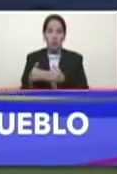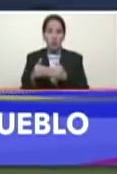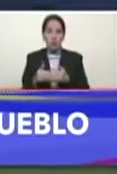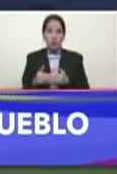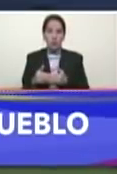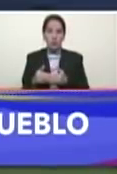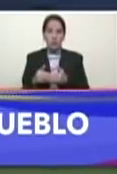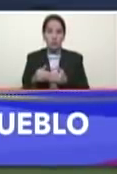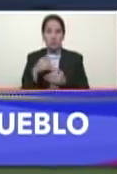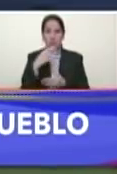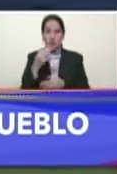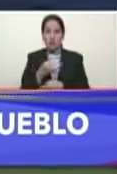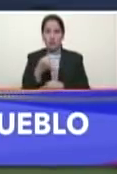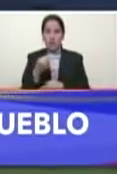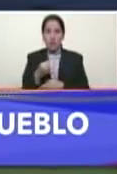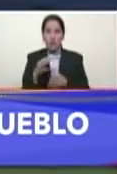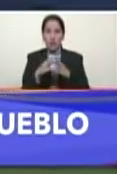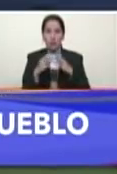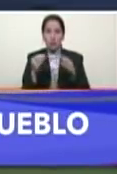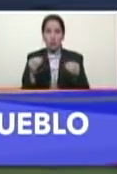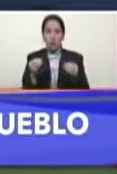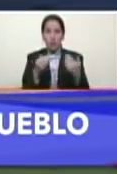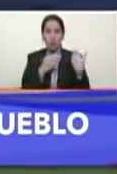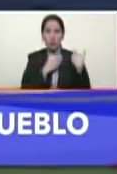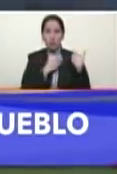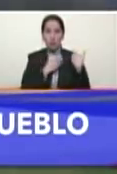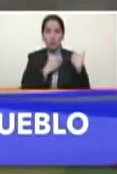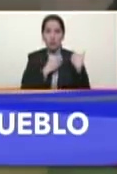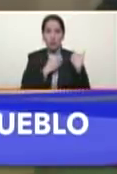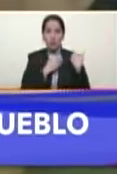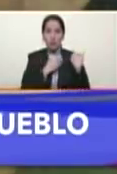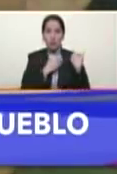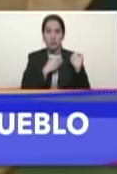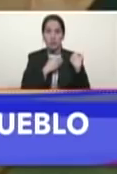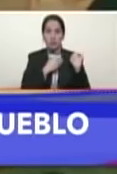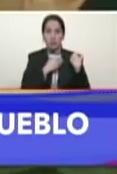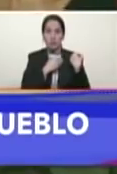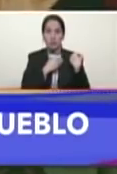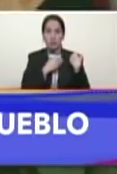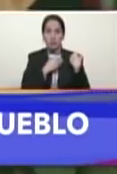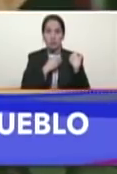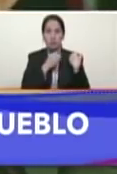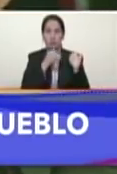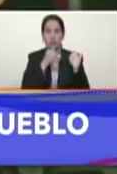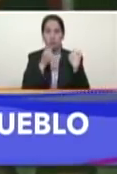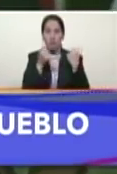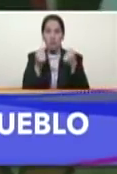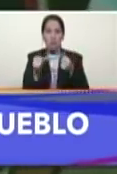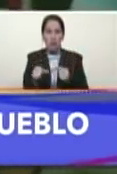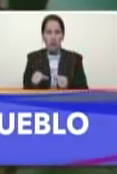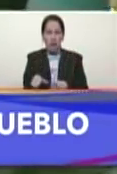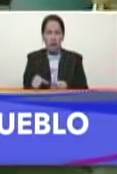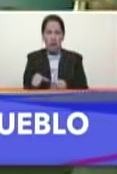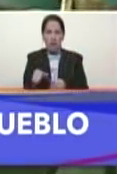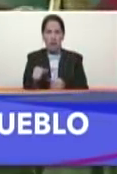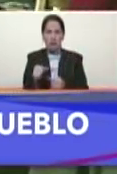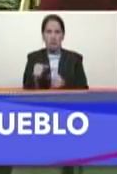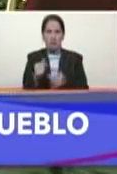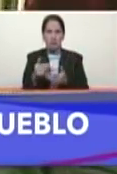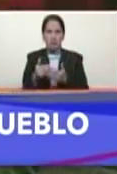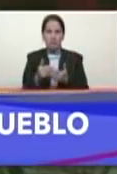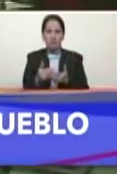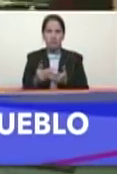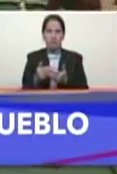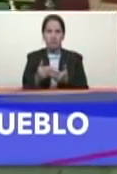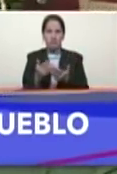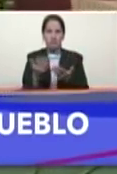dudas. Todo esto es parte del plan miserable de Iván Duque, quien ha arrastrado al gobierno de Donald